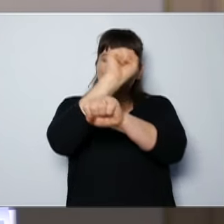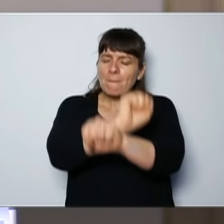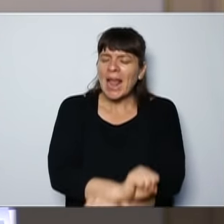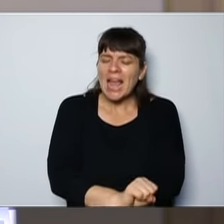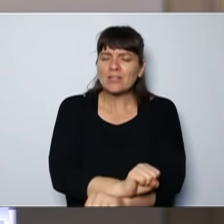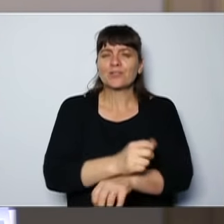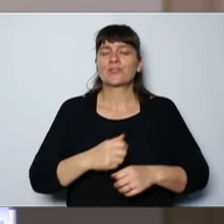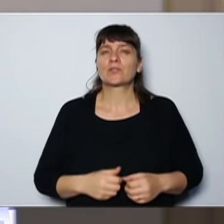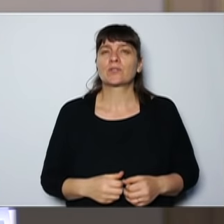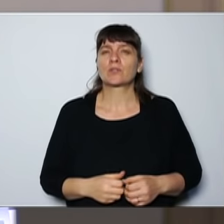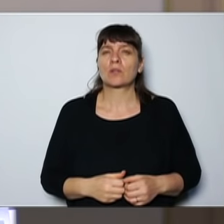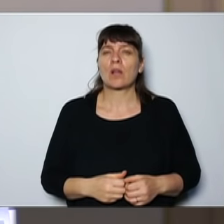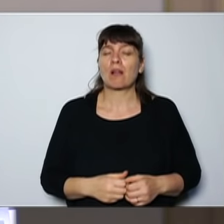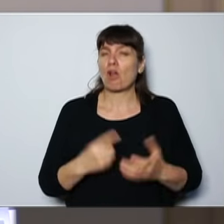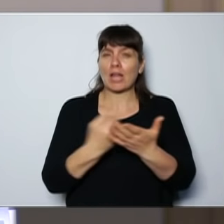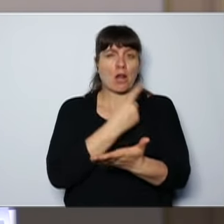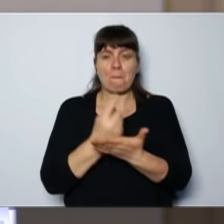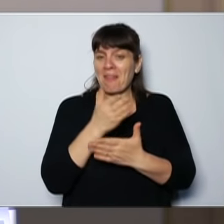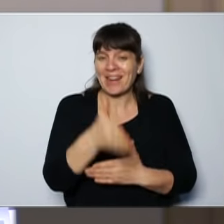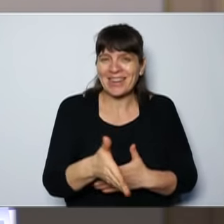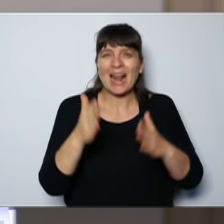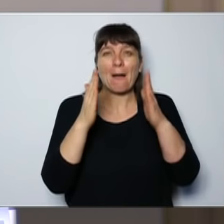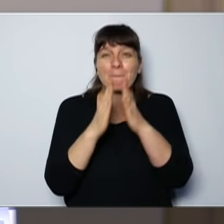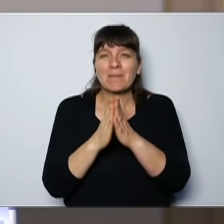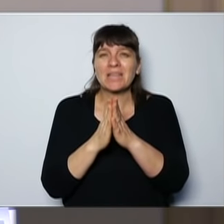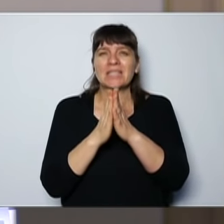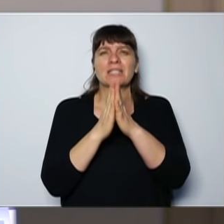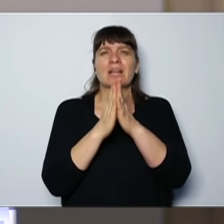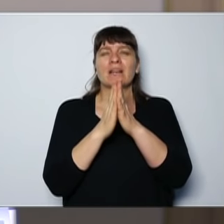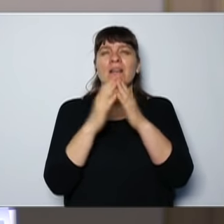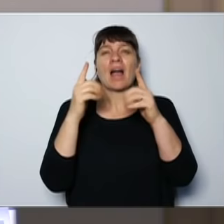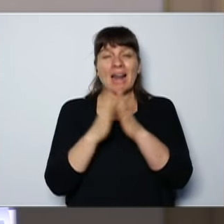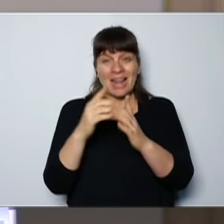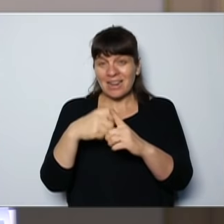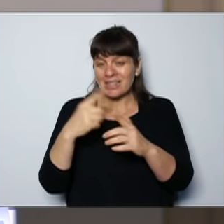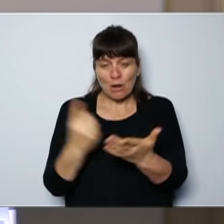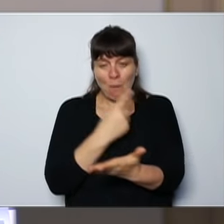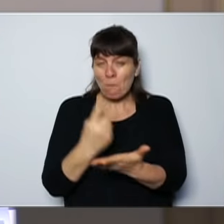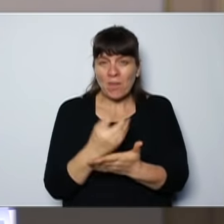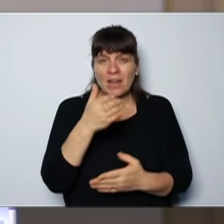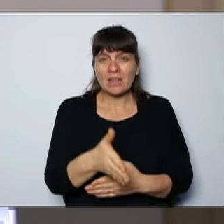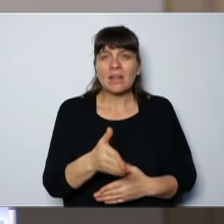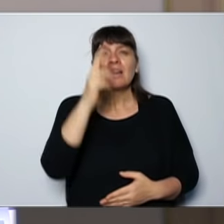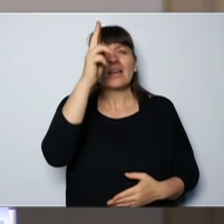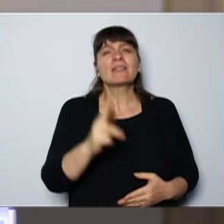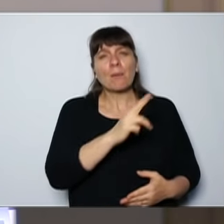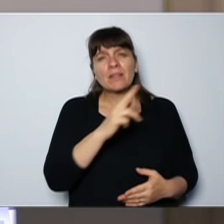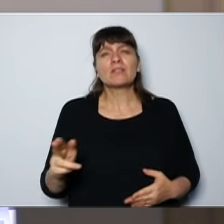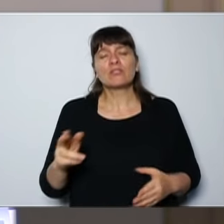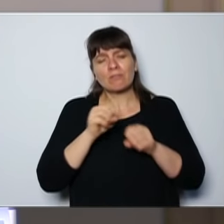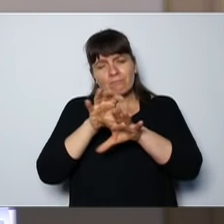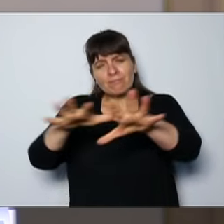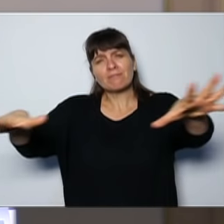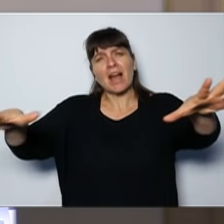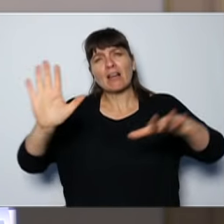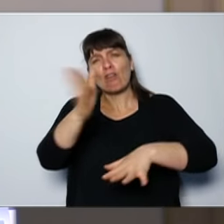de libertad, los que no pueden asistir a sus parroquias, a sus iglesias. Vaya esta bendición,